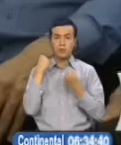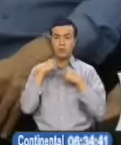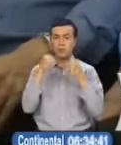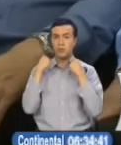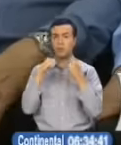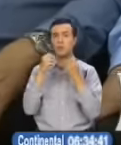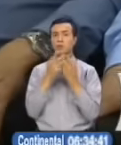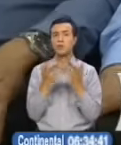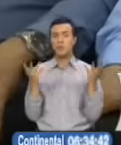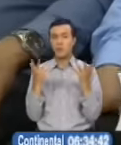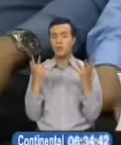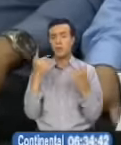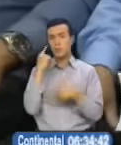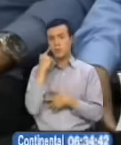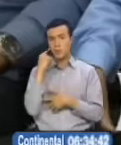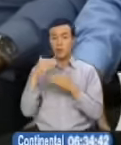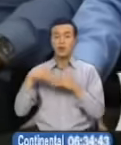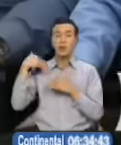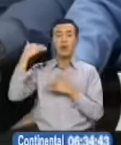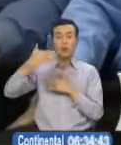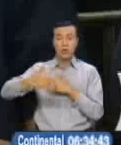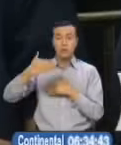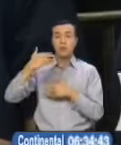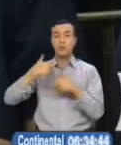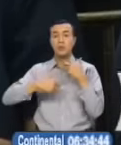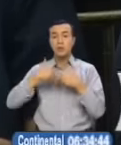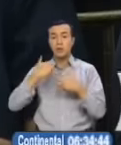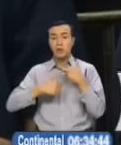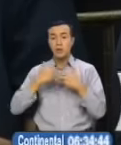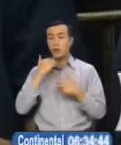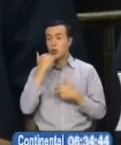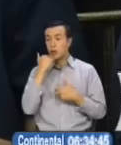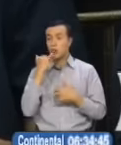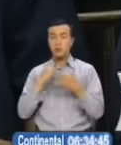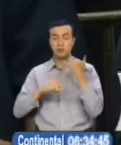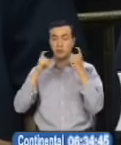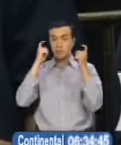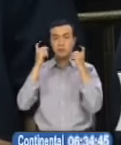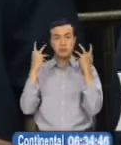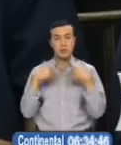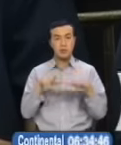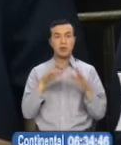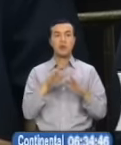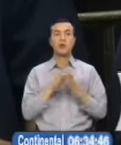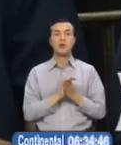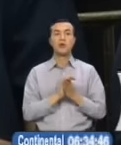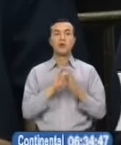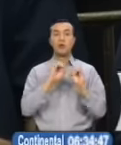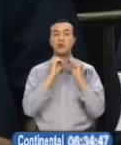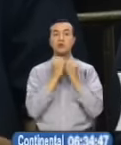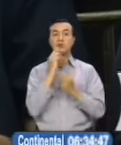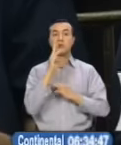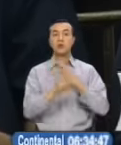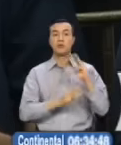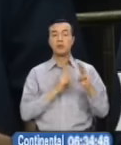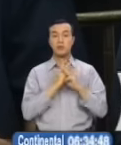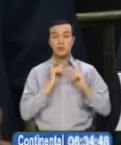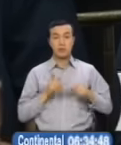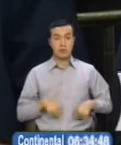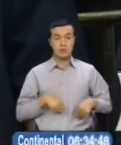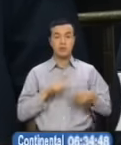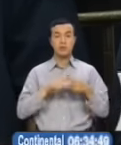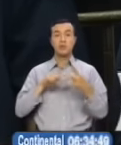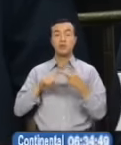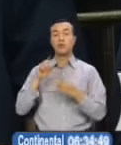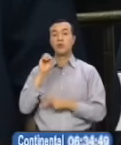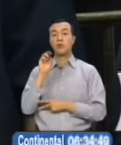vectorial evitaron consecuencias posteriores al terremoto. De tal manera que tanto la OMS como la OPS nos han felicitado